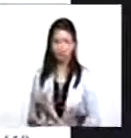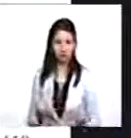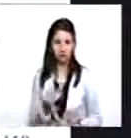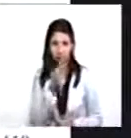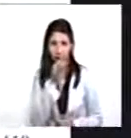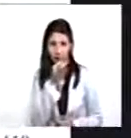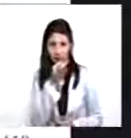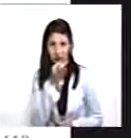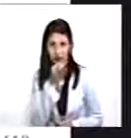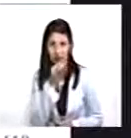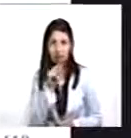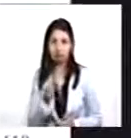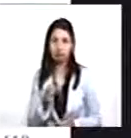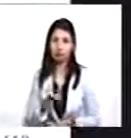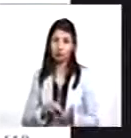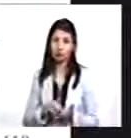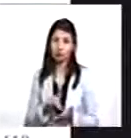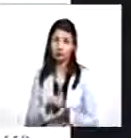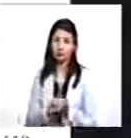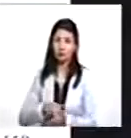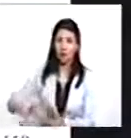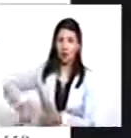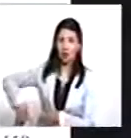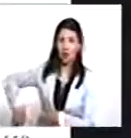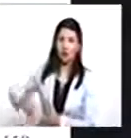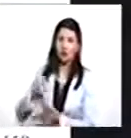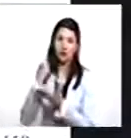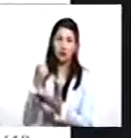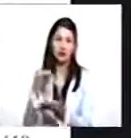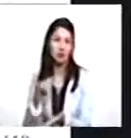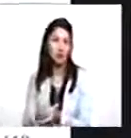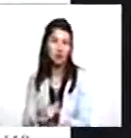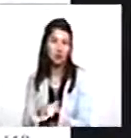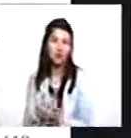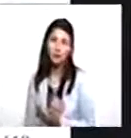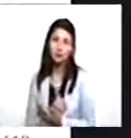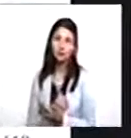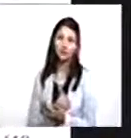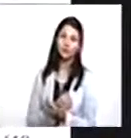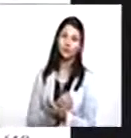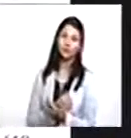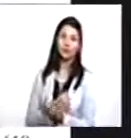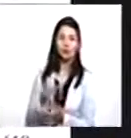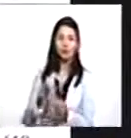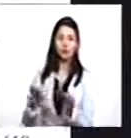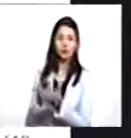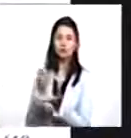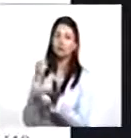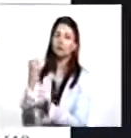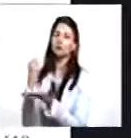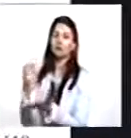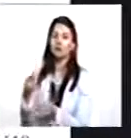y por eso nos estamos quedando atrás en las inversiones, porque los distribuidores